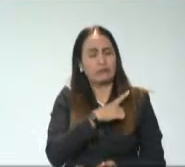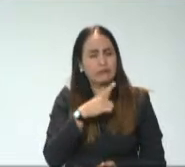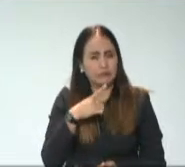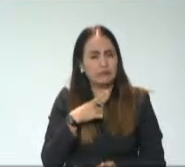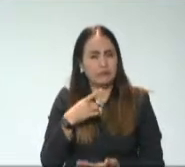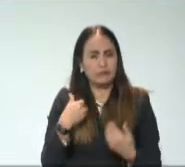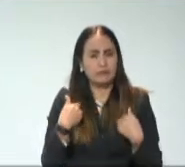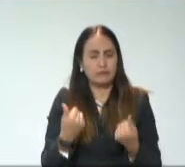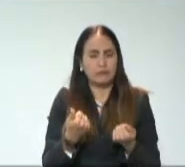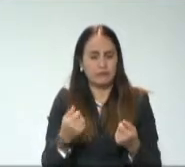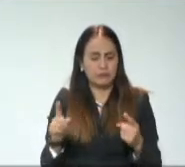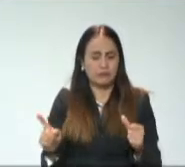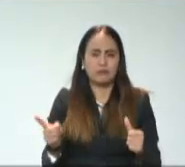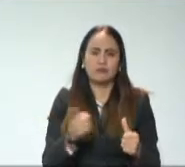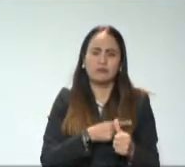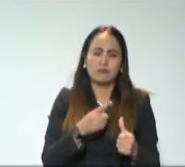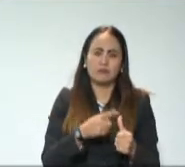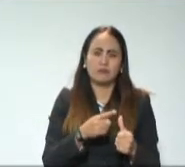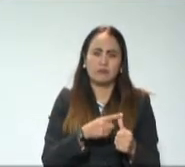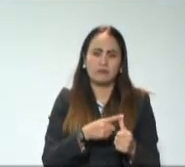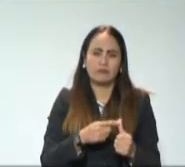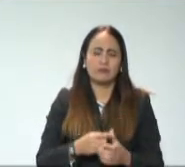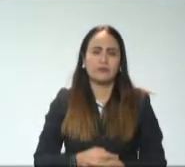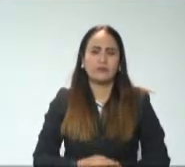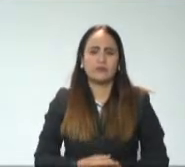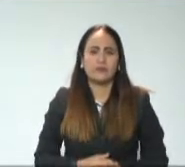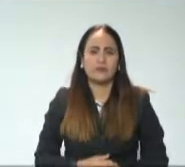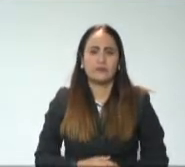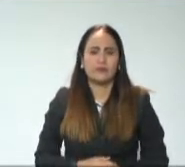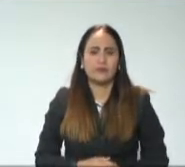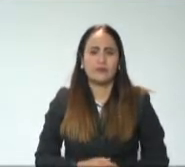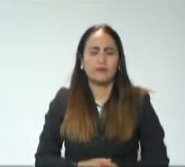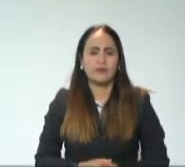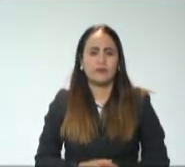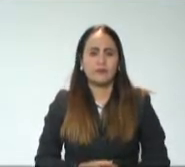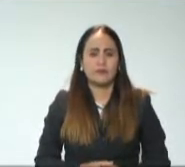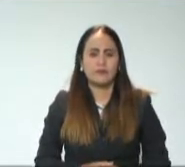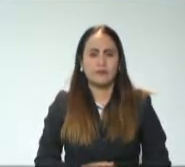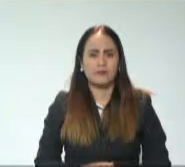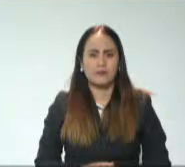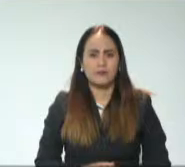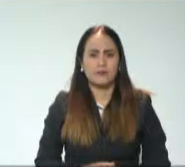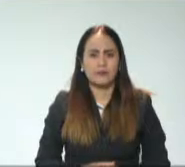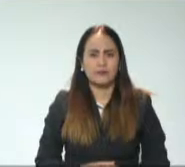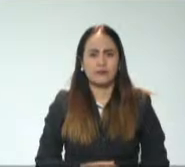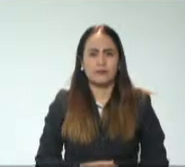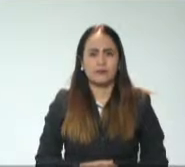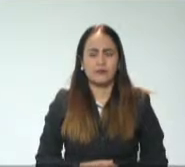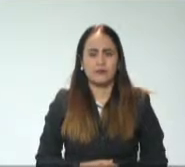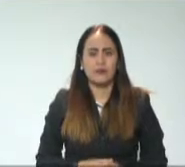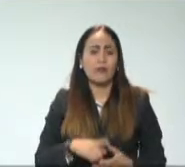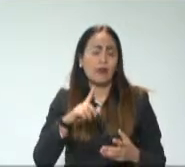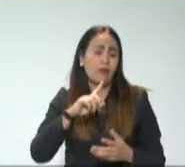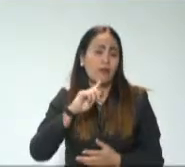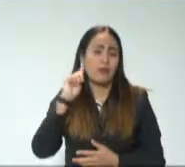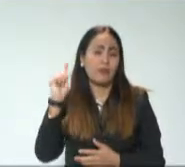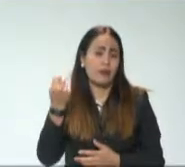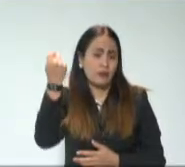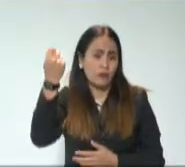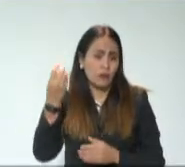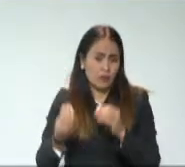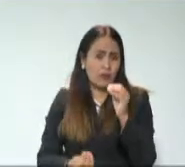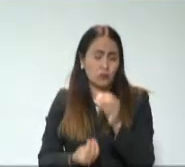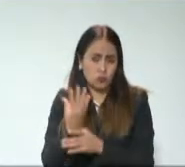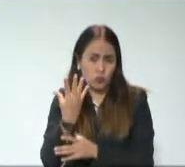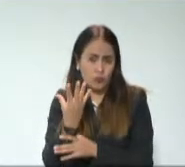eh primero que nada Pues el papel que han jugado eh estas tecnologías nuevas que se